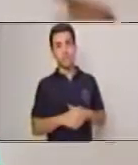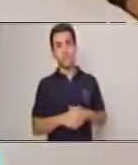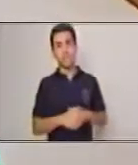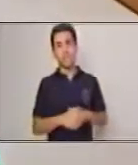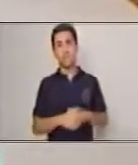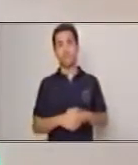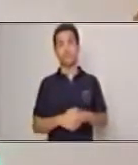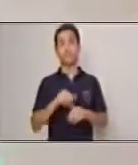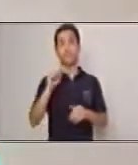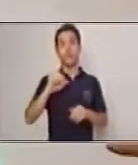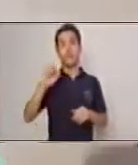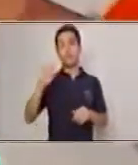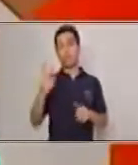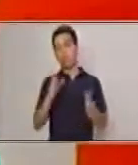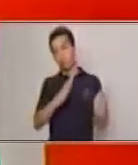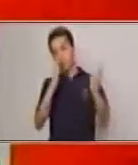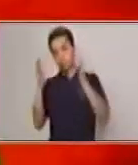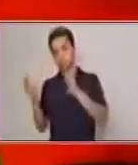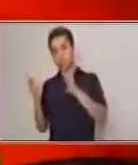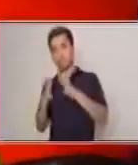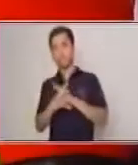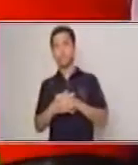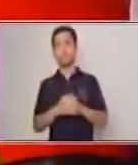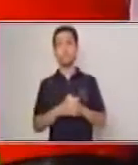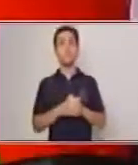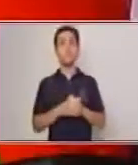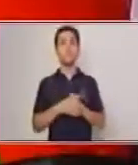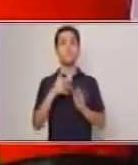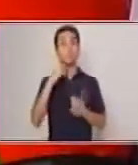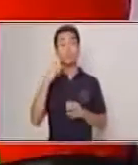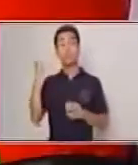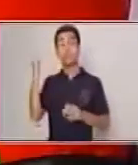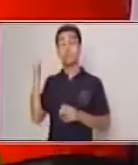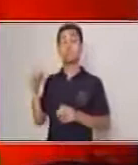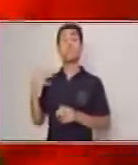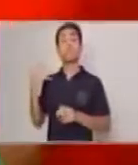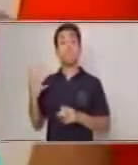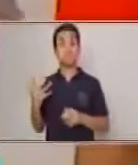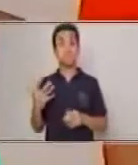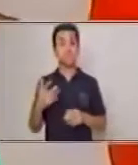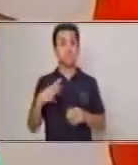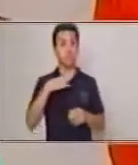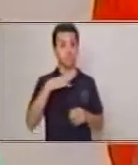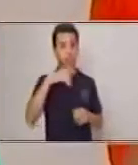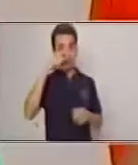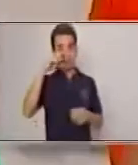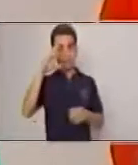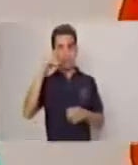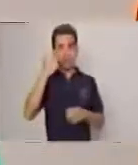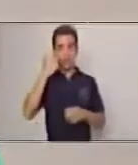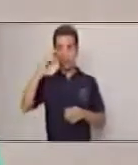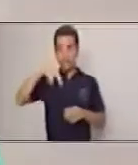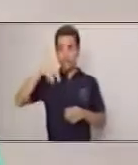y ahora la segunda parte. Puedes observar que es un binomio.